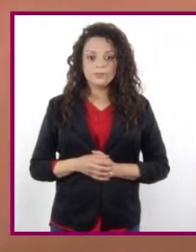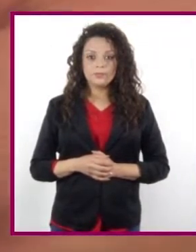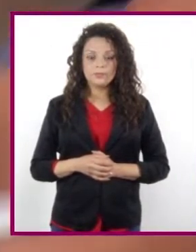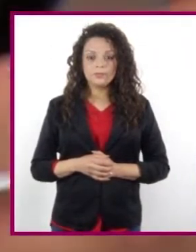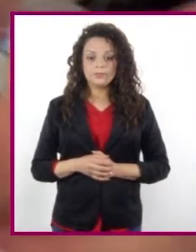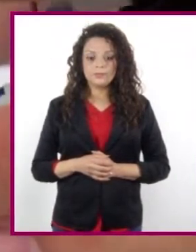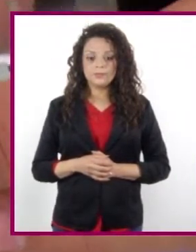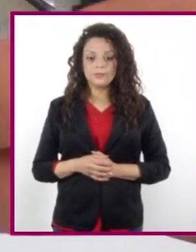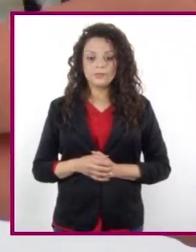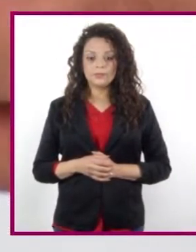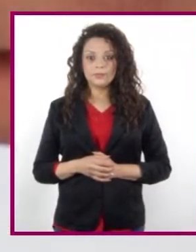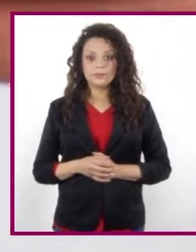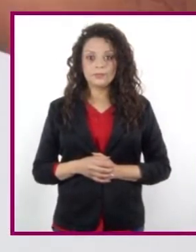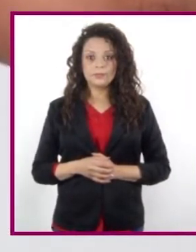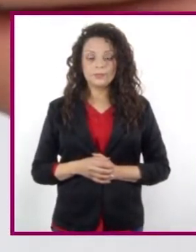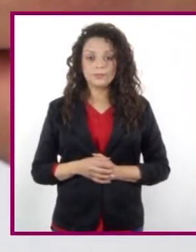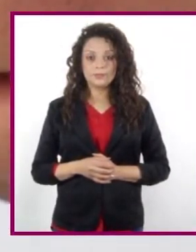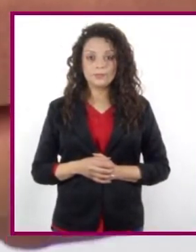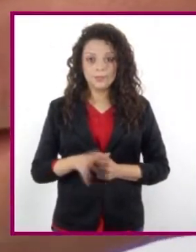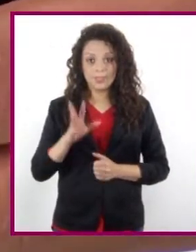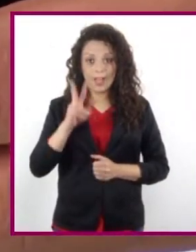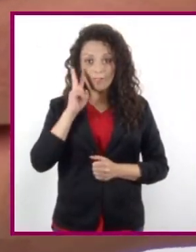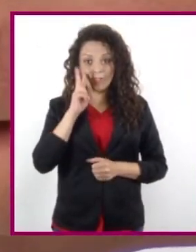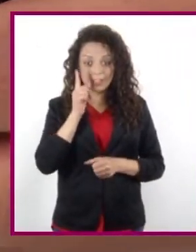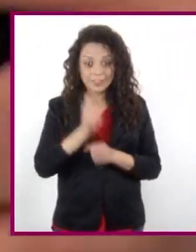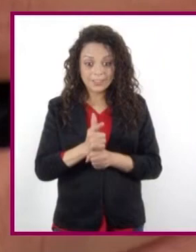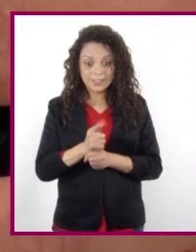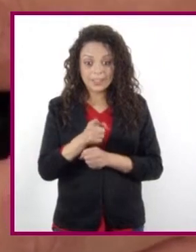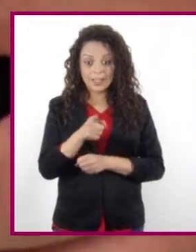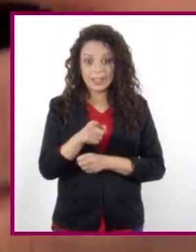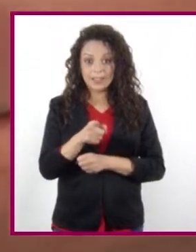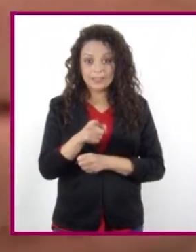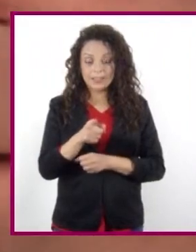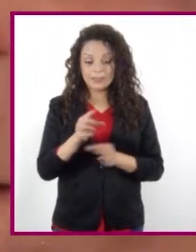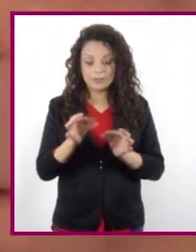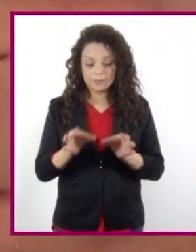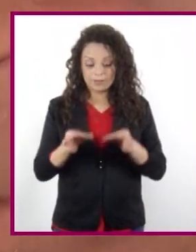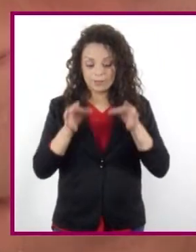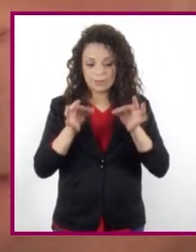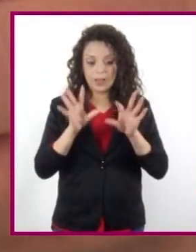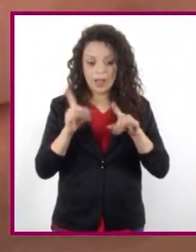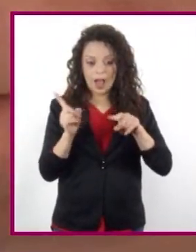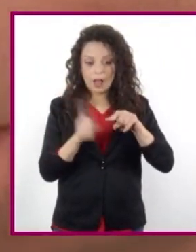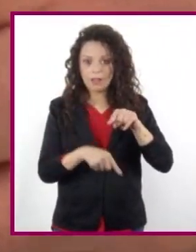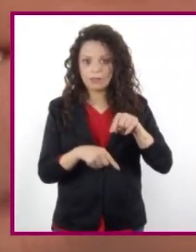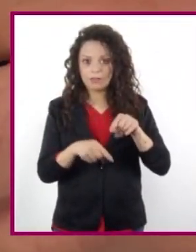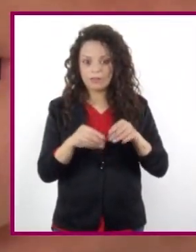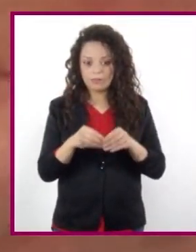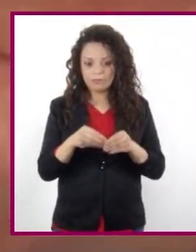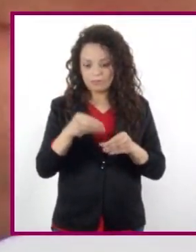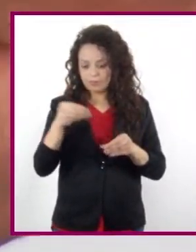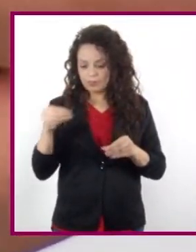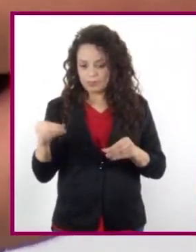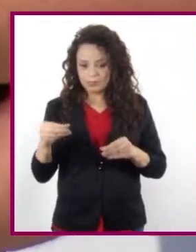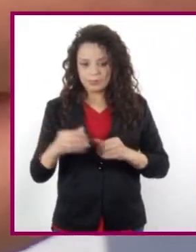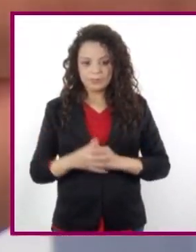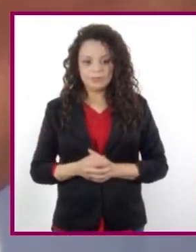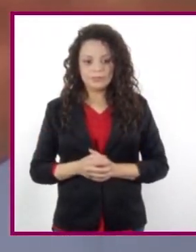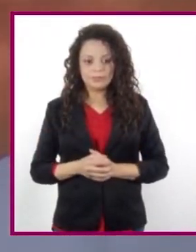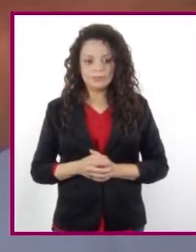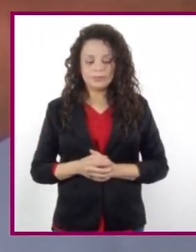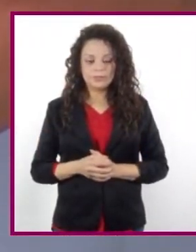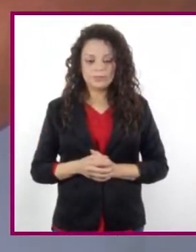¿Se dan cuenta? Nuestro elemento está ya desarmado. Y pues podemos